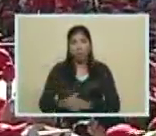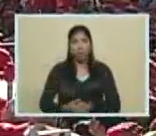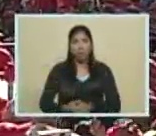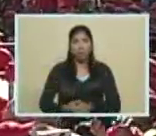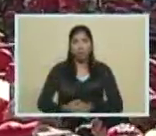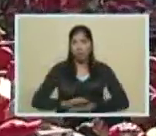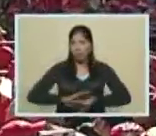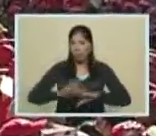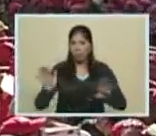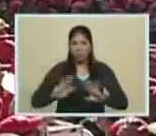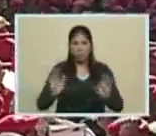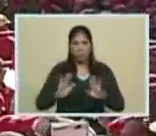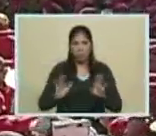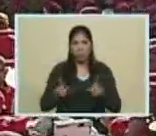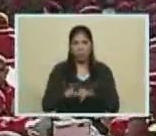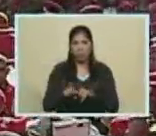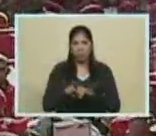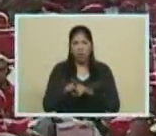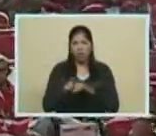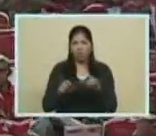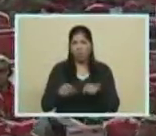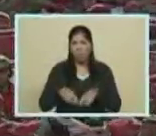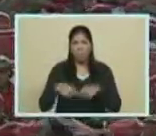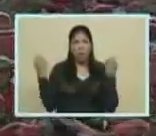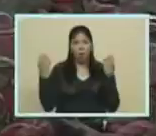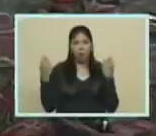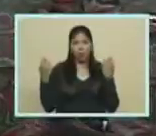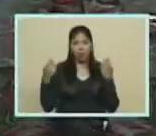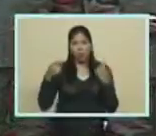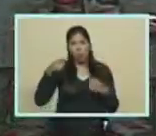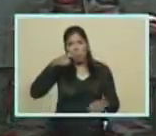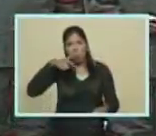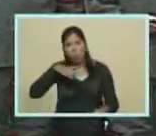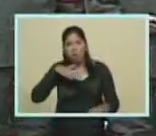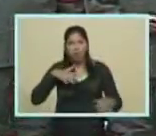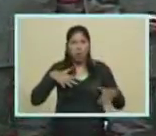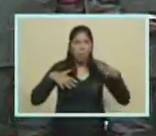habían clausurado el camino de la unión cívico-militar.